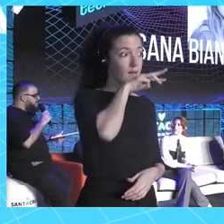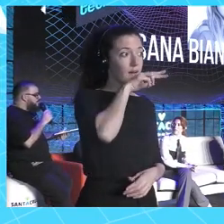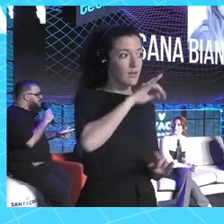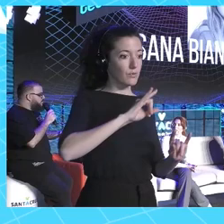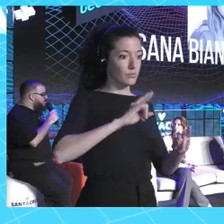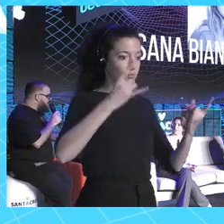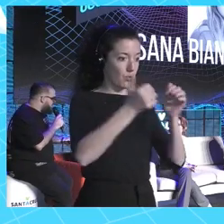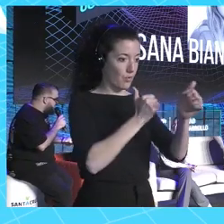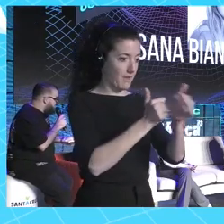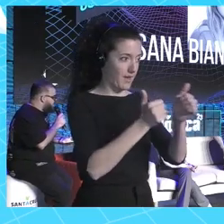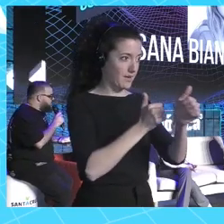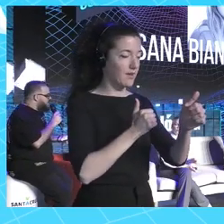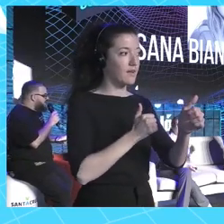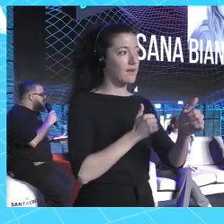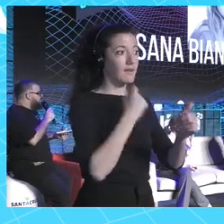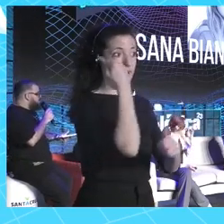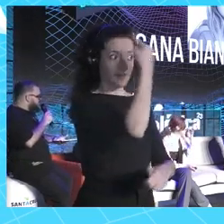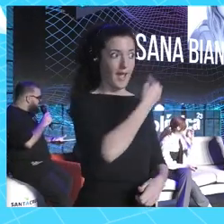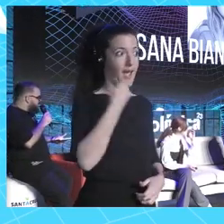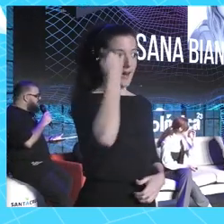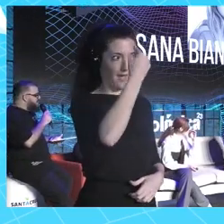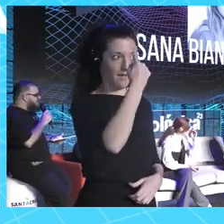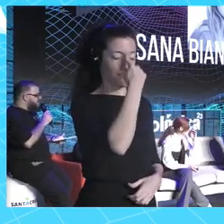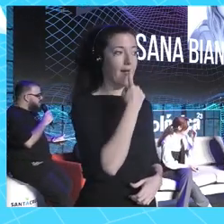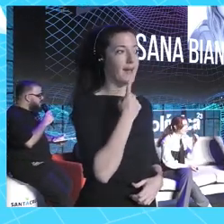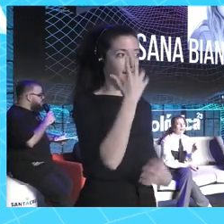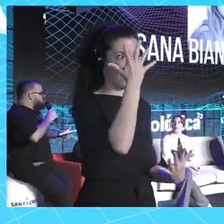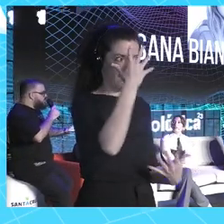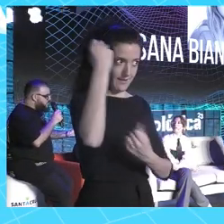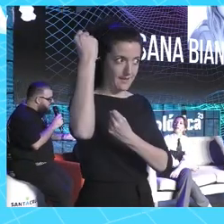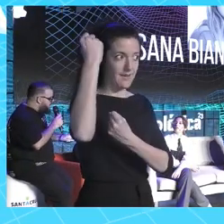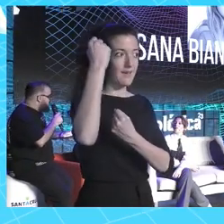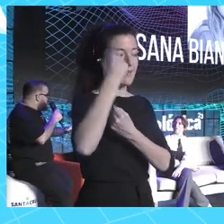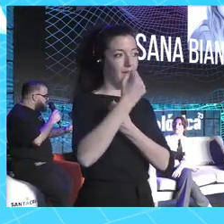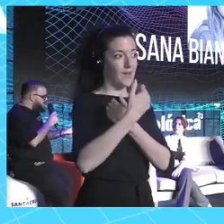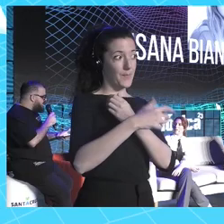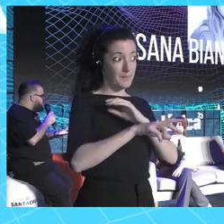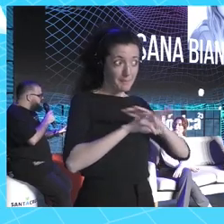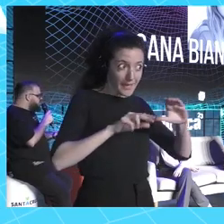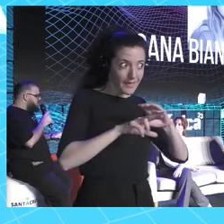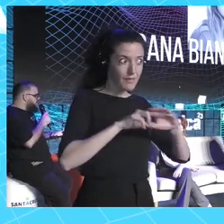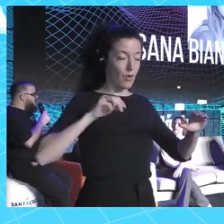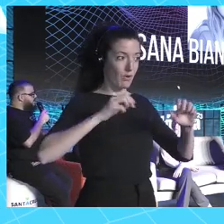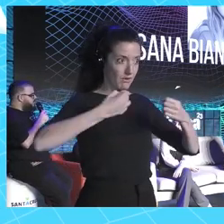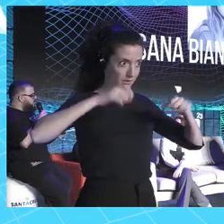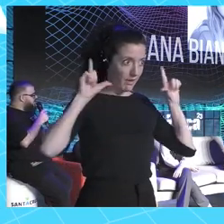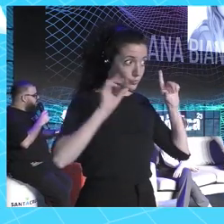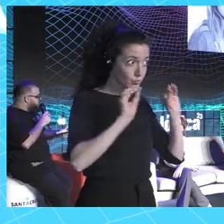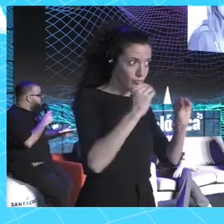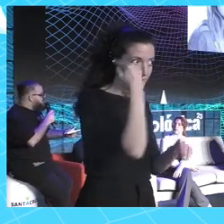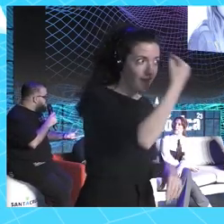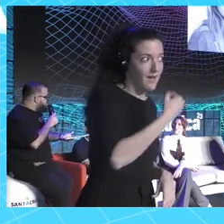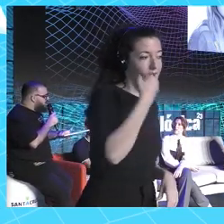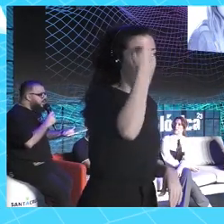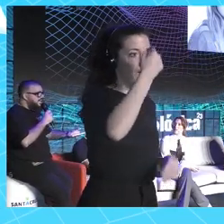robar tu cara puede crear vídeos y subti etcétera etcétera puede hacer muchísimas cosas que